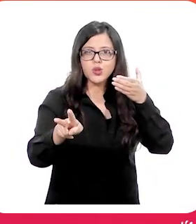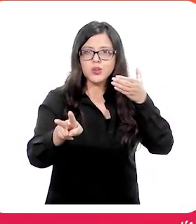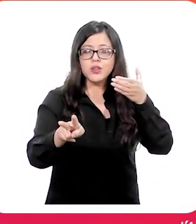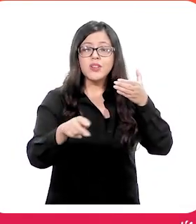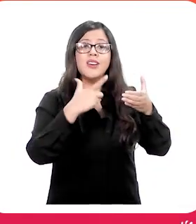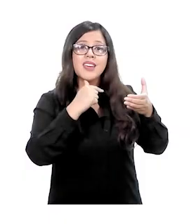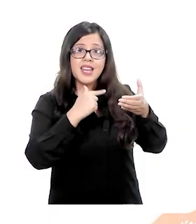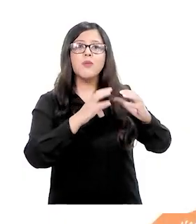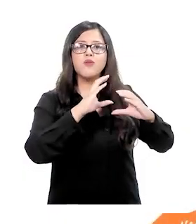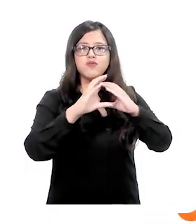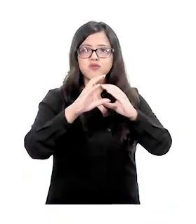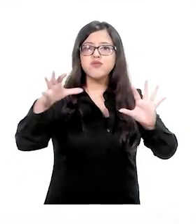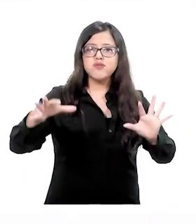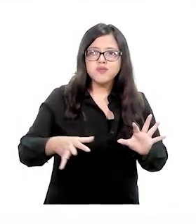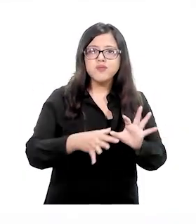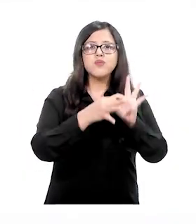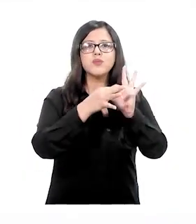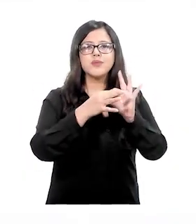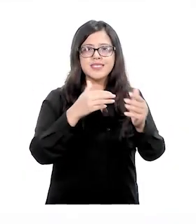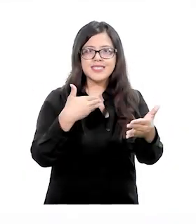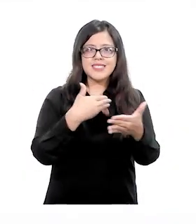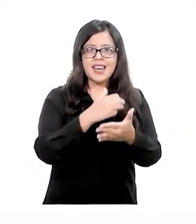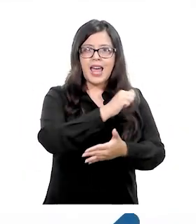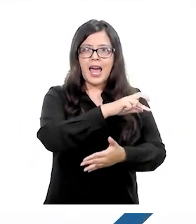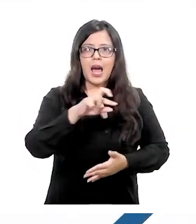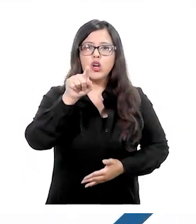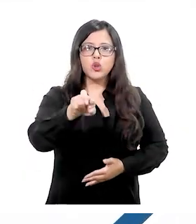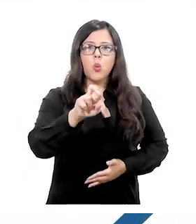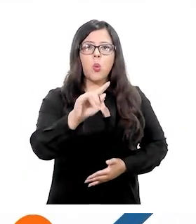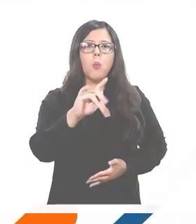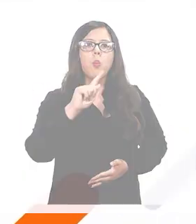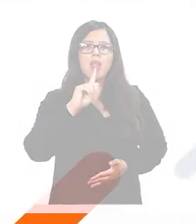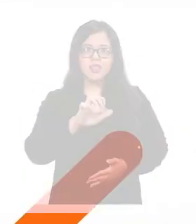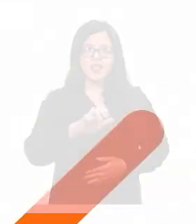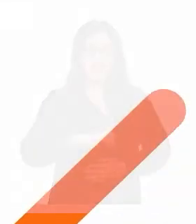tu celular. Te queremos comunicado, te queremos cerca. App Tu Puente.